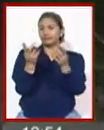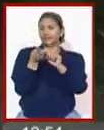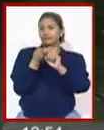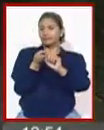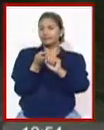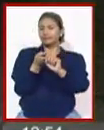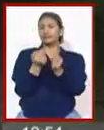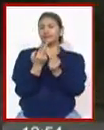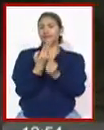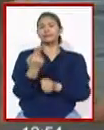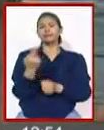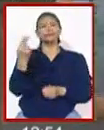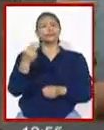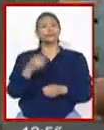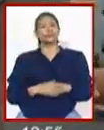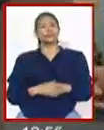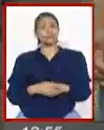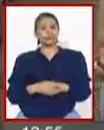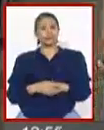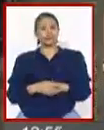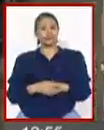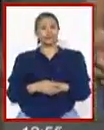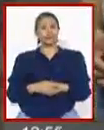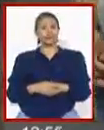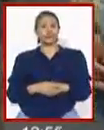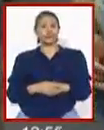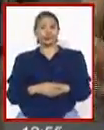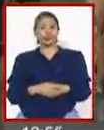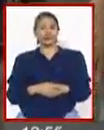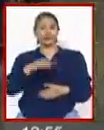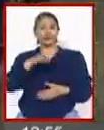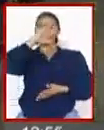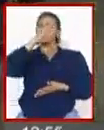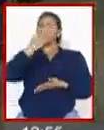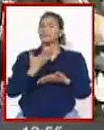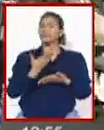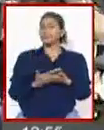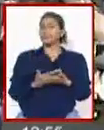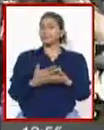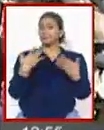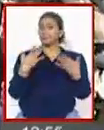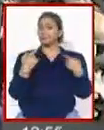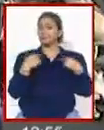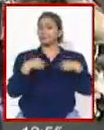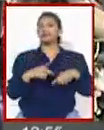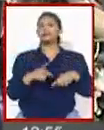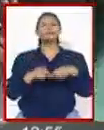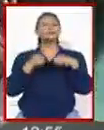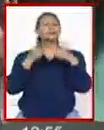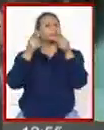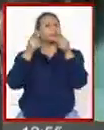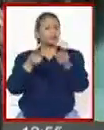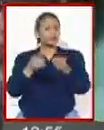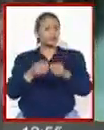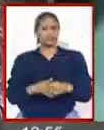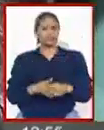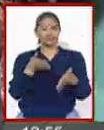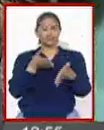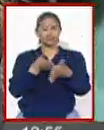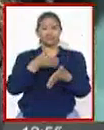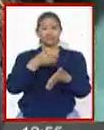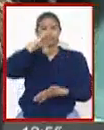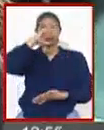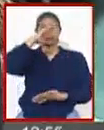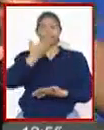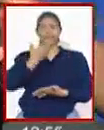él. Y después mis hijos, yo tuve que ir a sentar la denuncia contra mi hijo